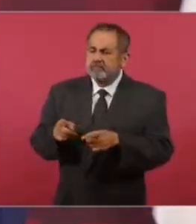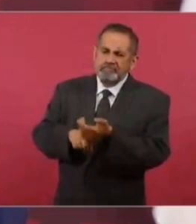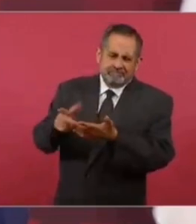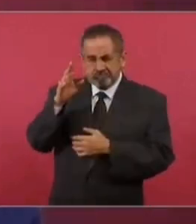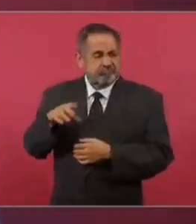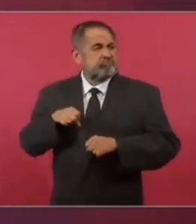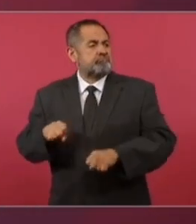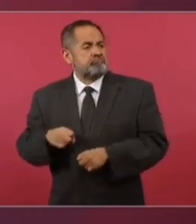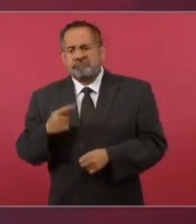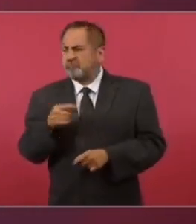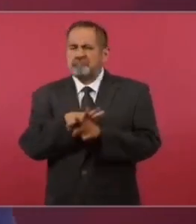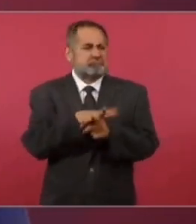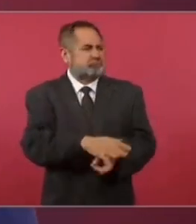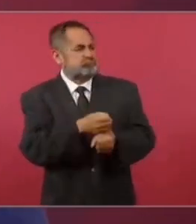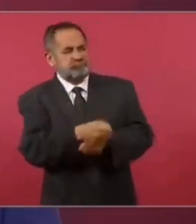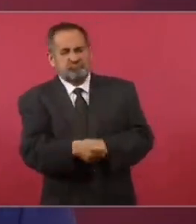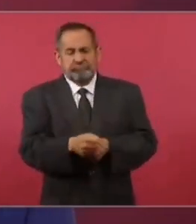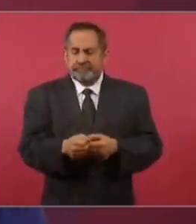exceso de fuerza,